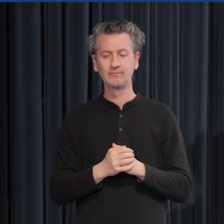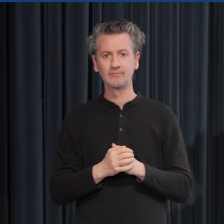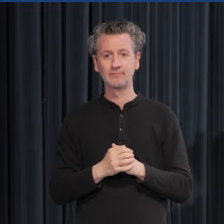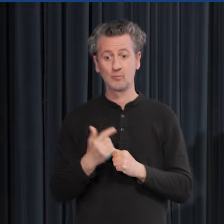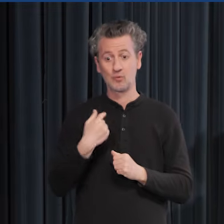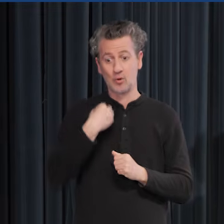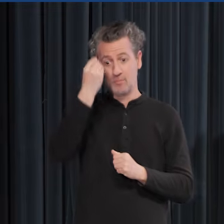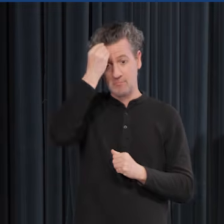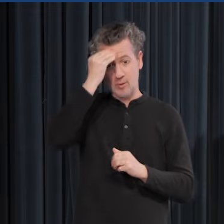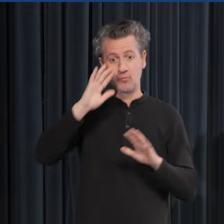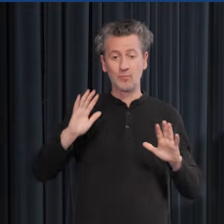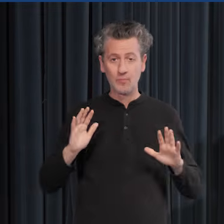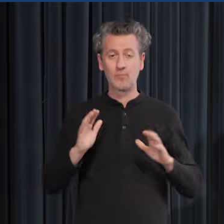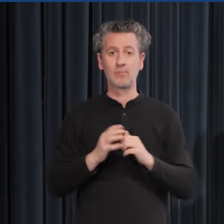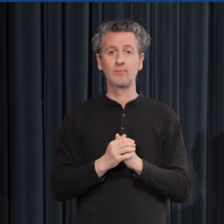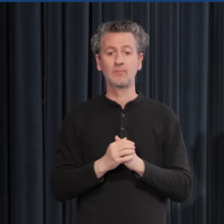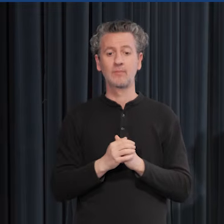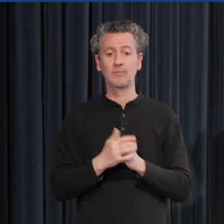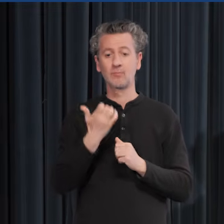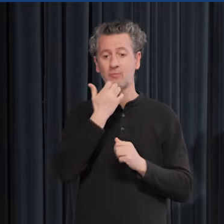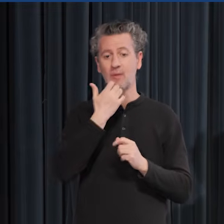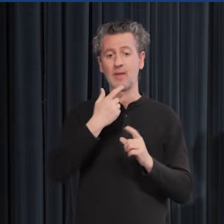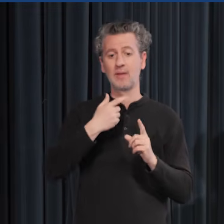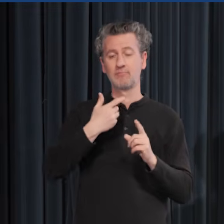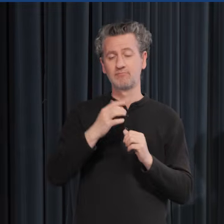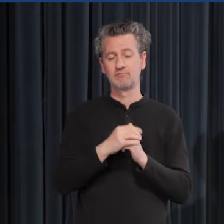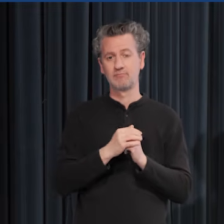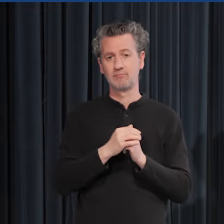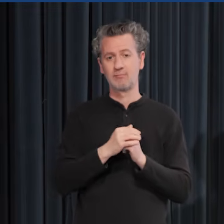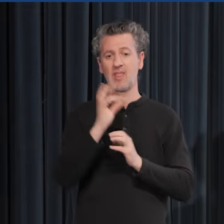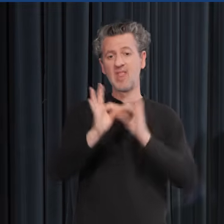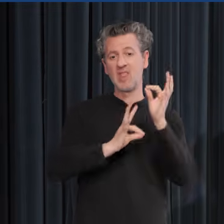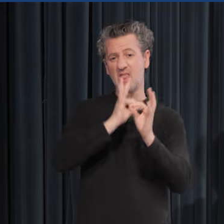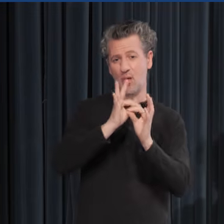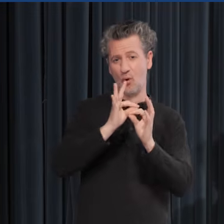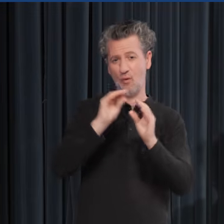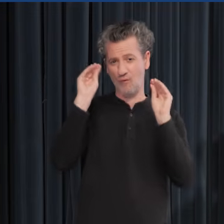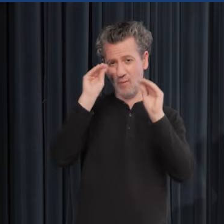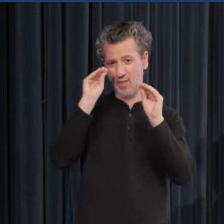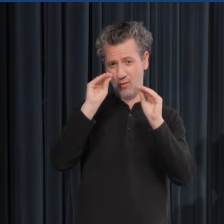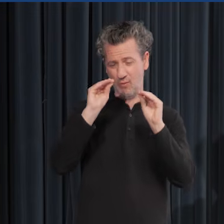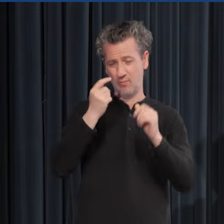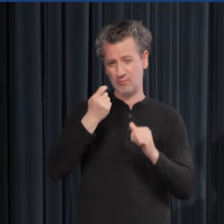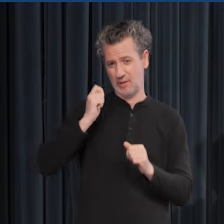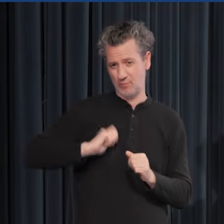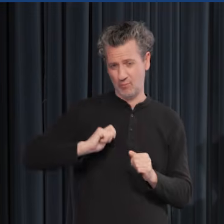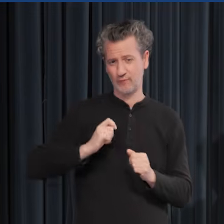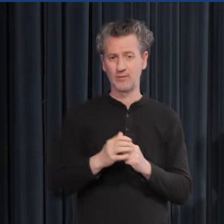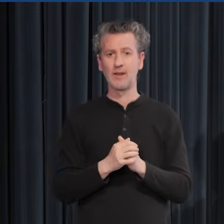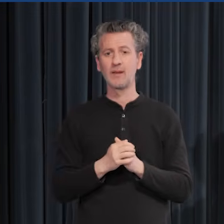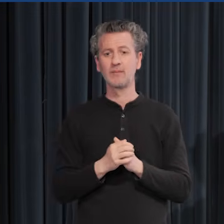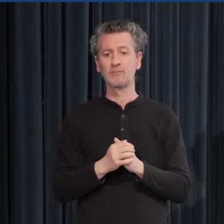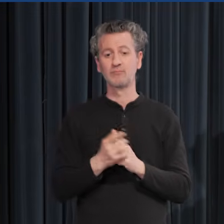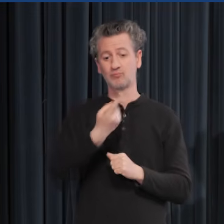Yo creo que desde los grados formativos de formación profesional, en lo que más nos toca a nosotros